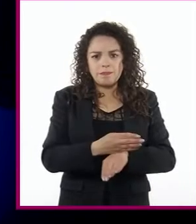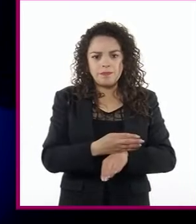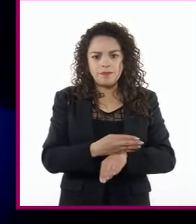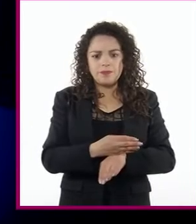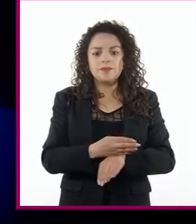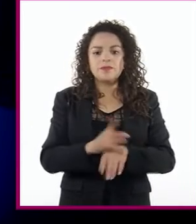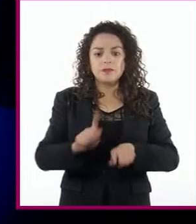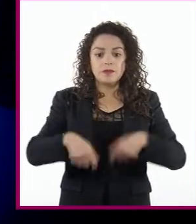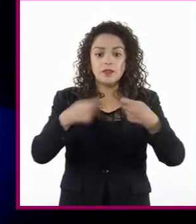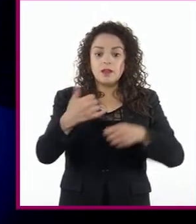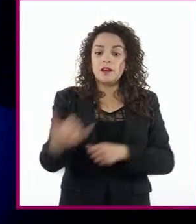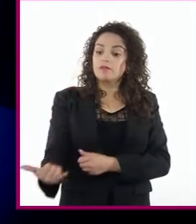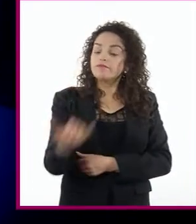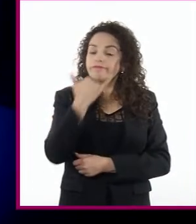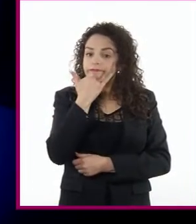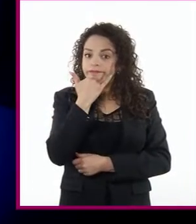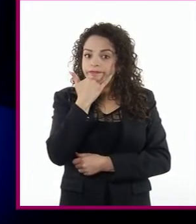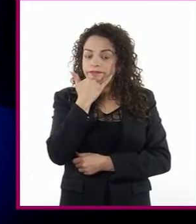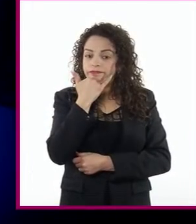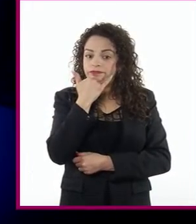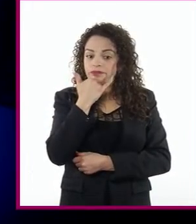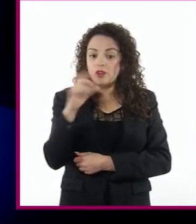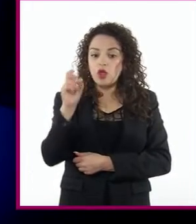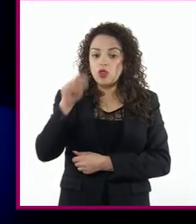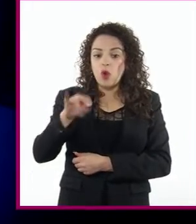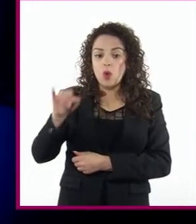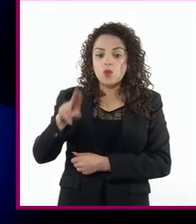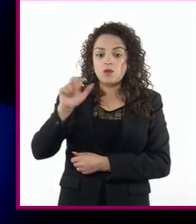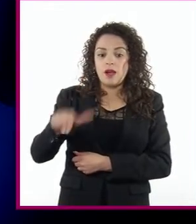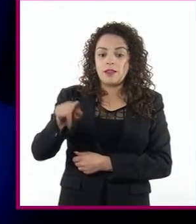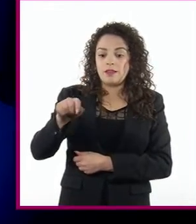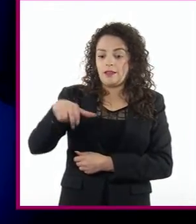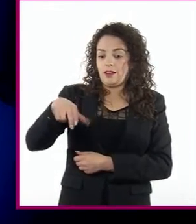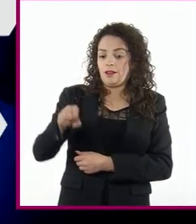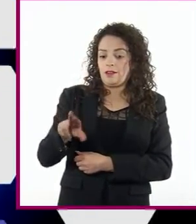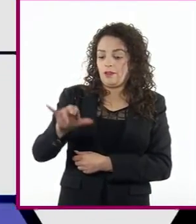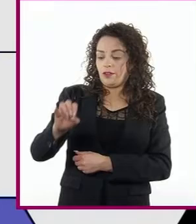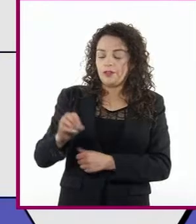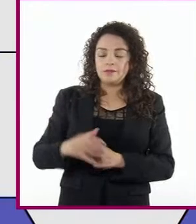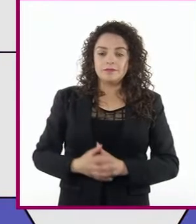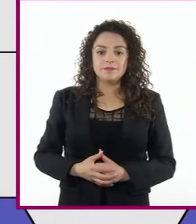concede clemencia al audaz don Juan Tenorio.